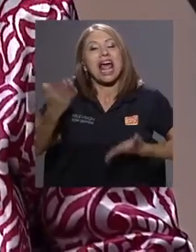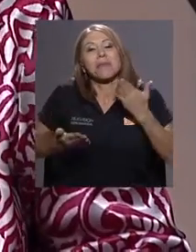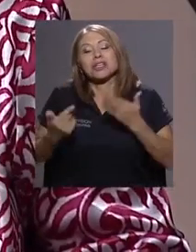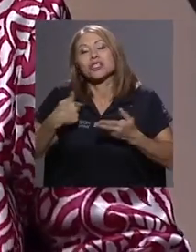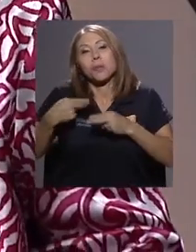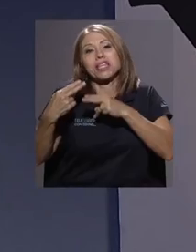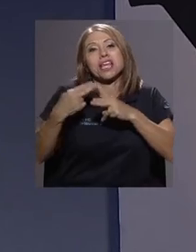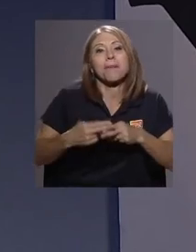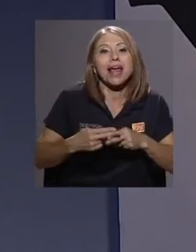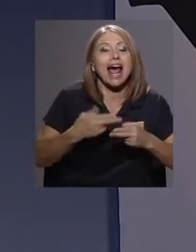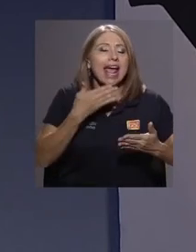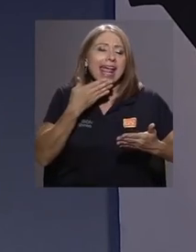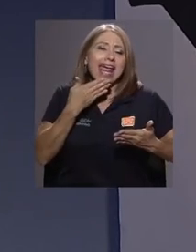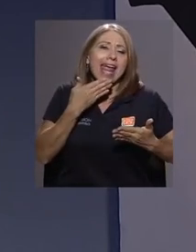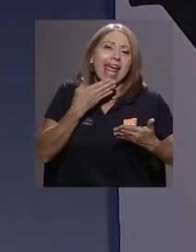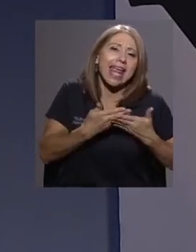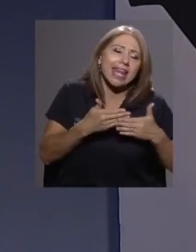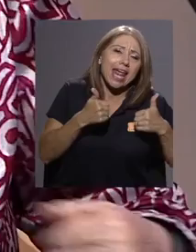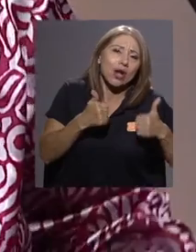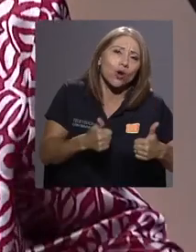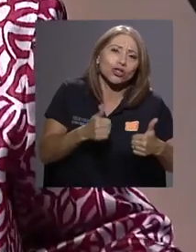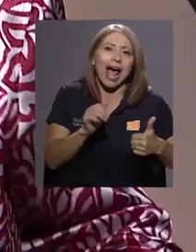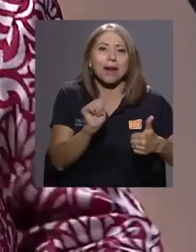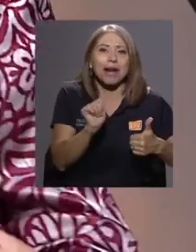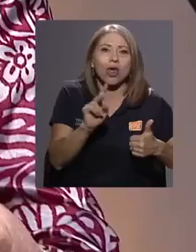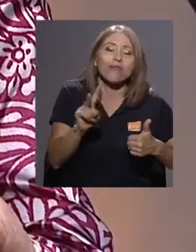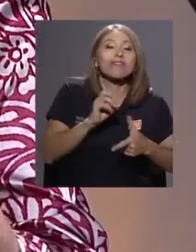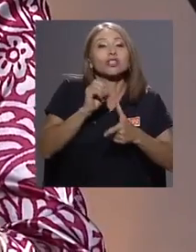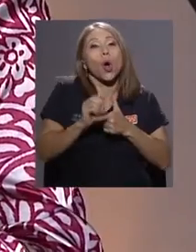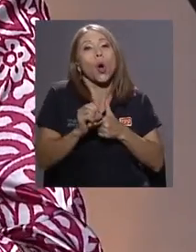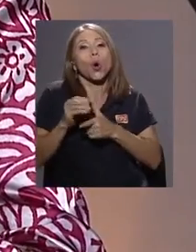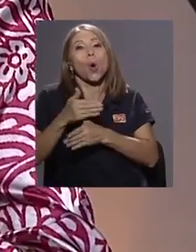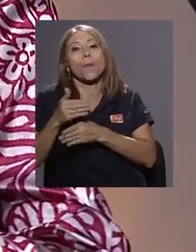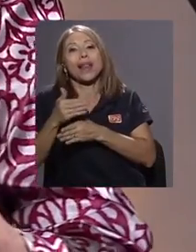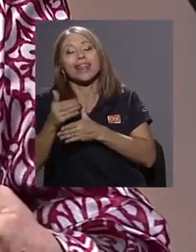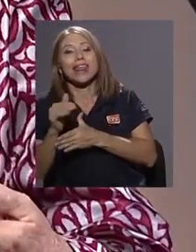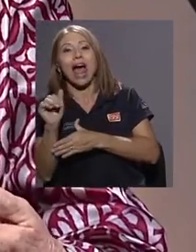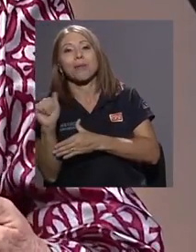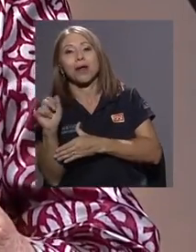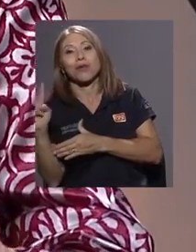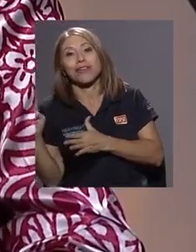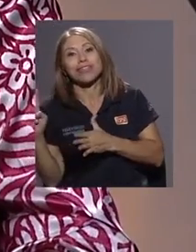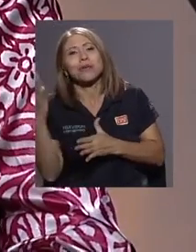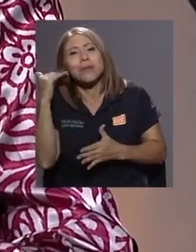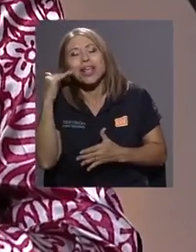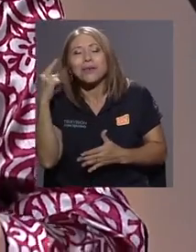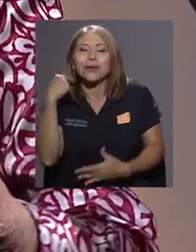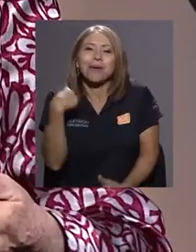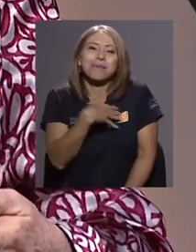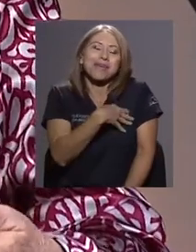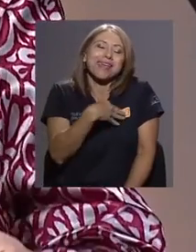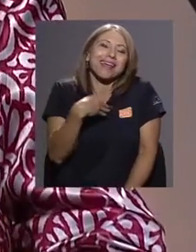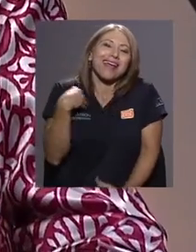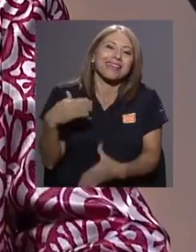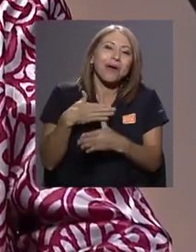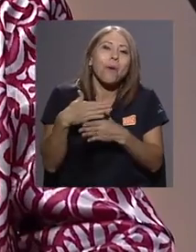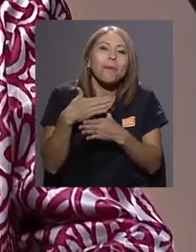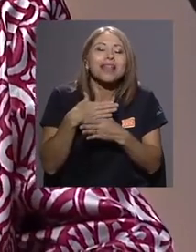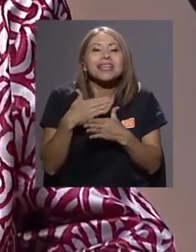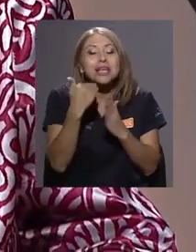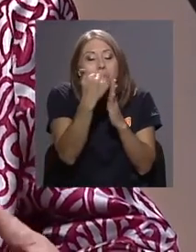alvarado vives porque porque a mí me encanta compartir una receta de cocina una sonrisa un